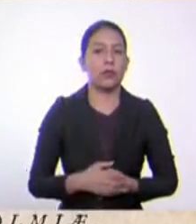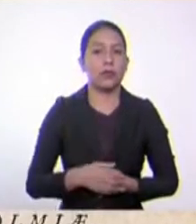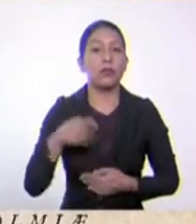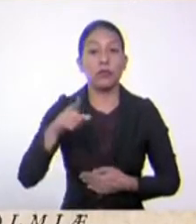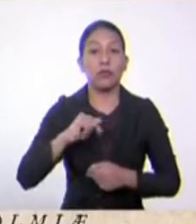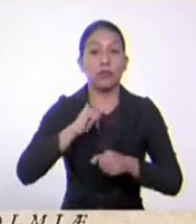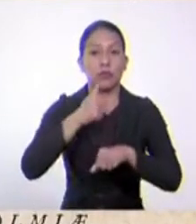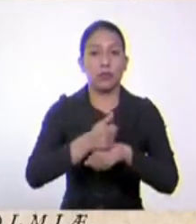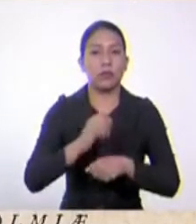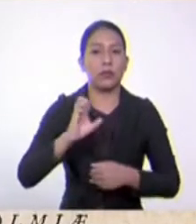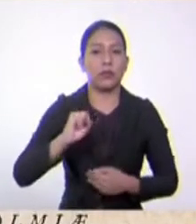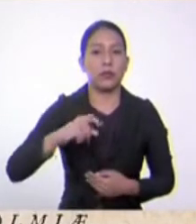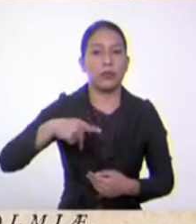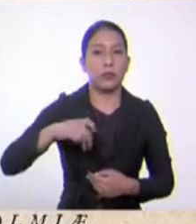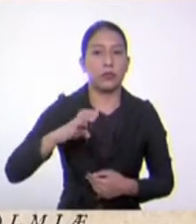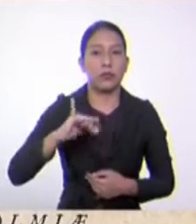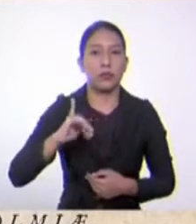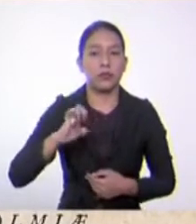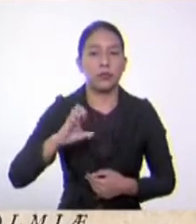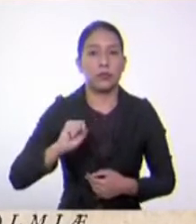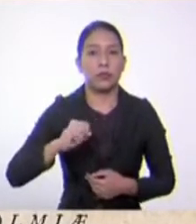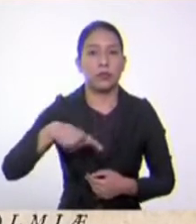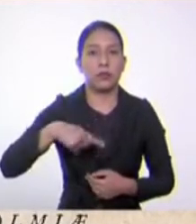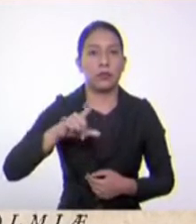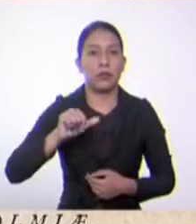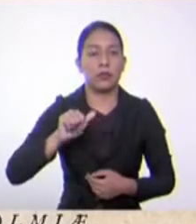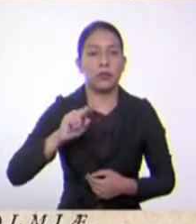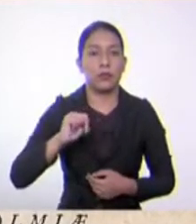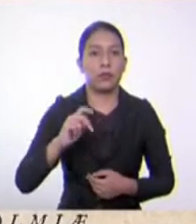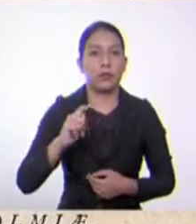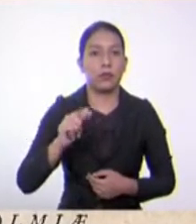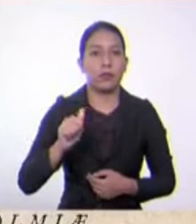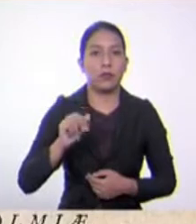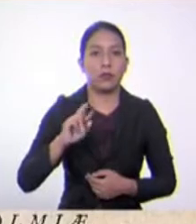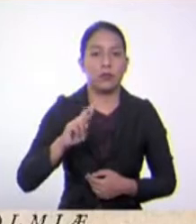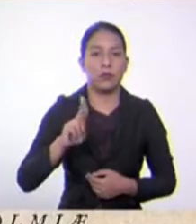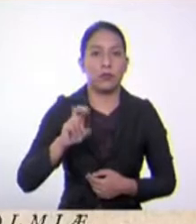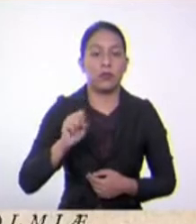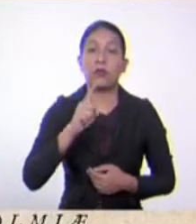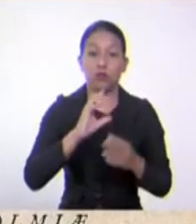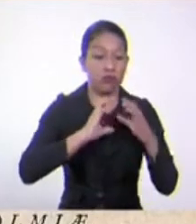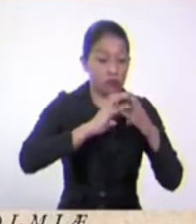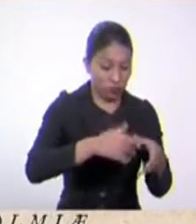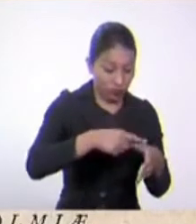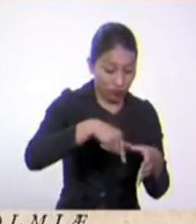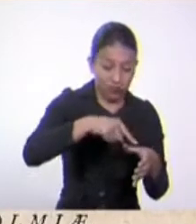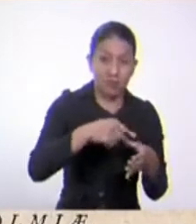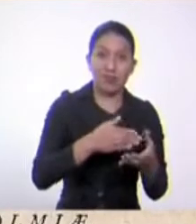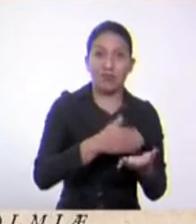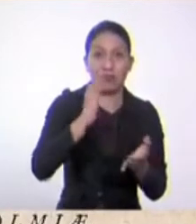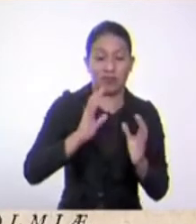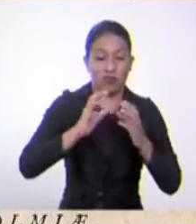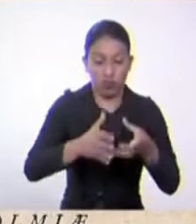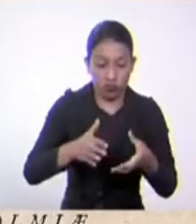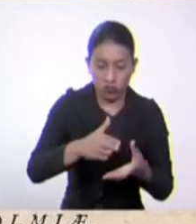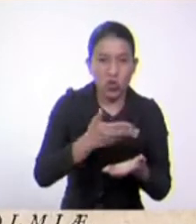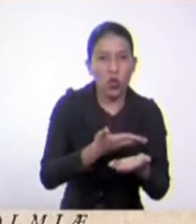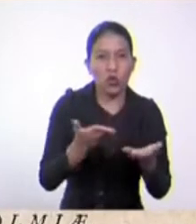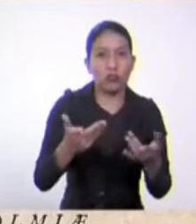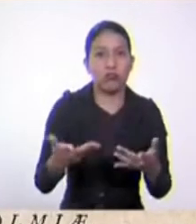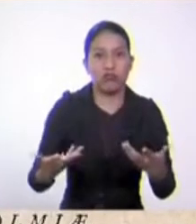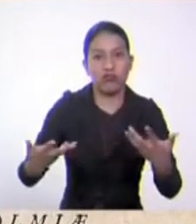Species Plantarum, reconociendo las especies como una unidad básica de la nomenclatura